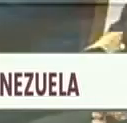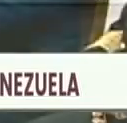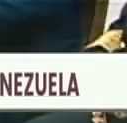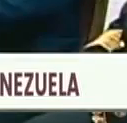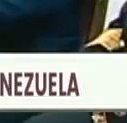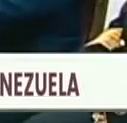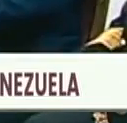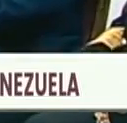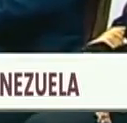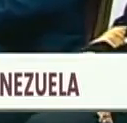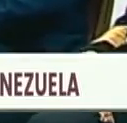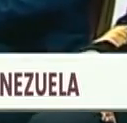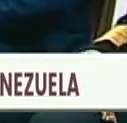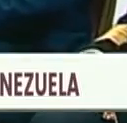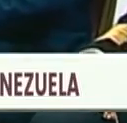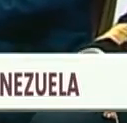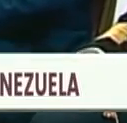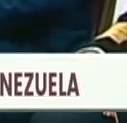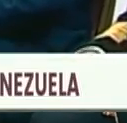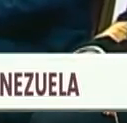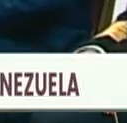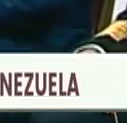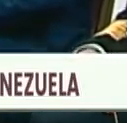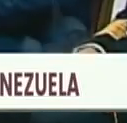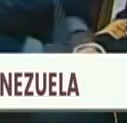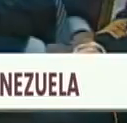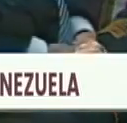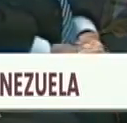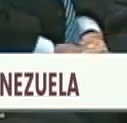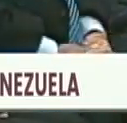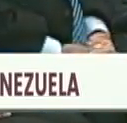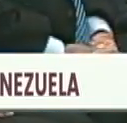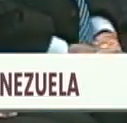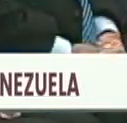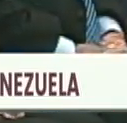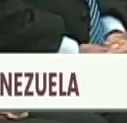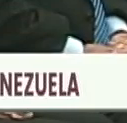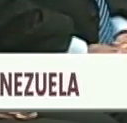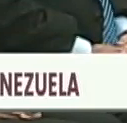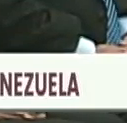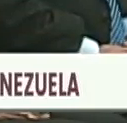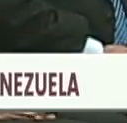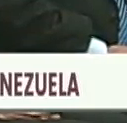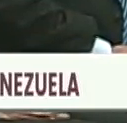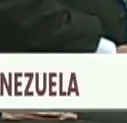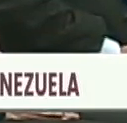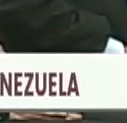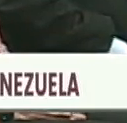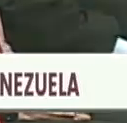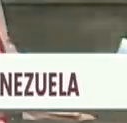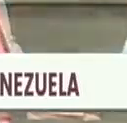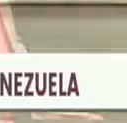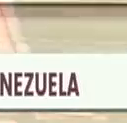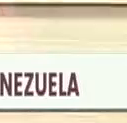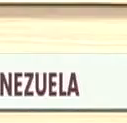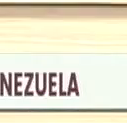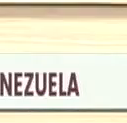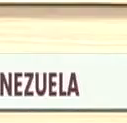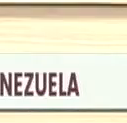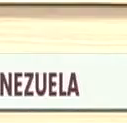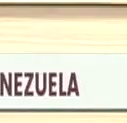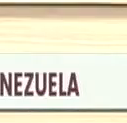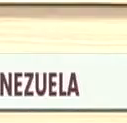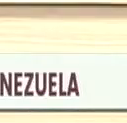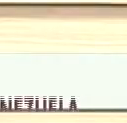nos ven escuchan a través de la televisión de la radio de las redes sociales un gran abrazo